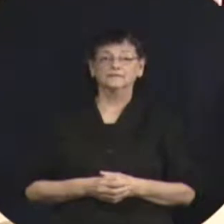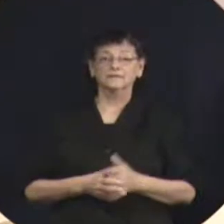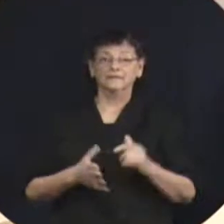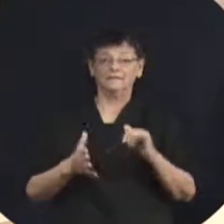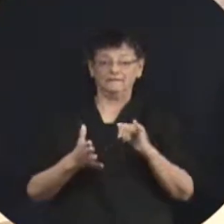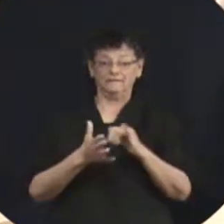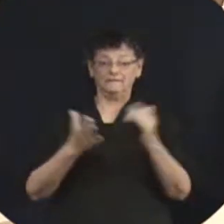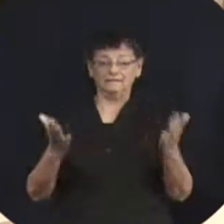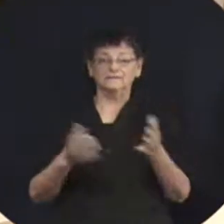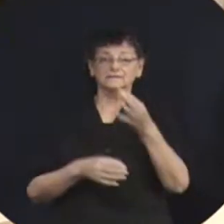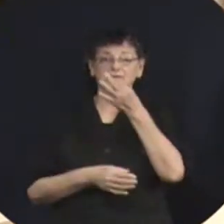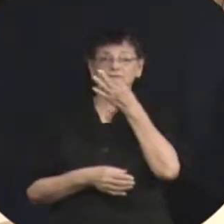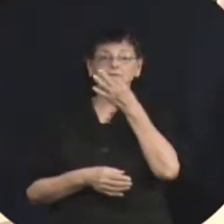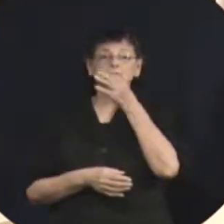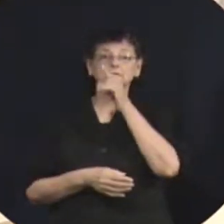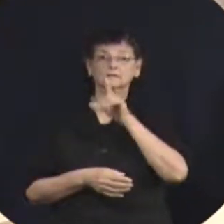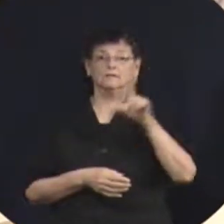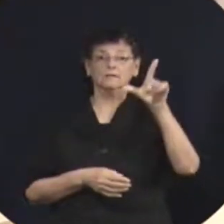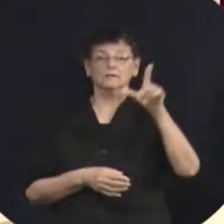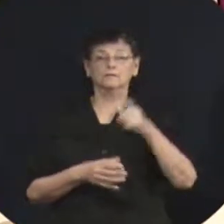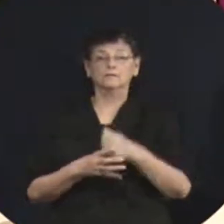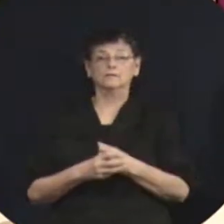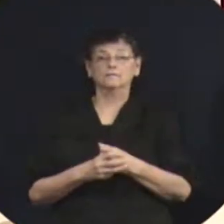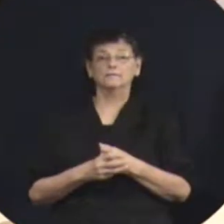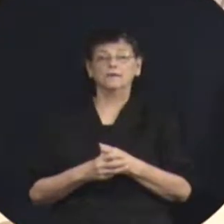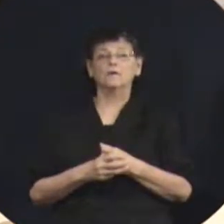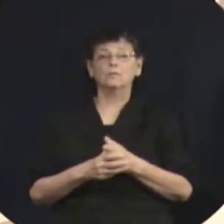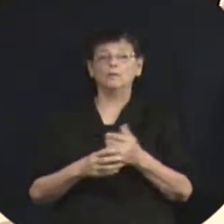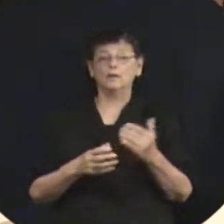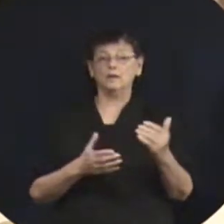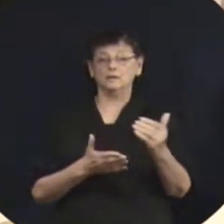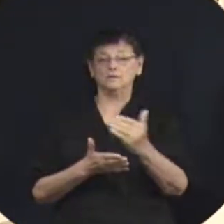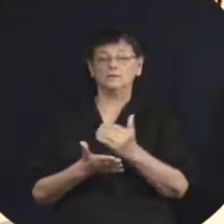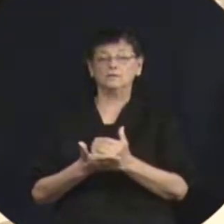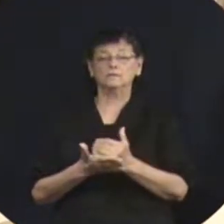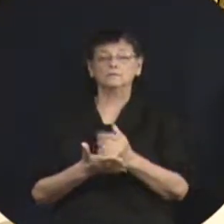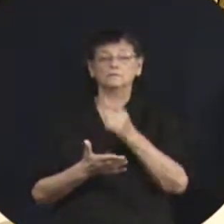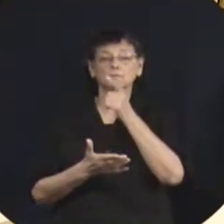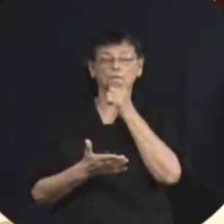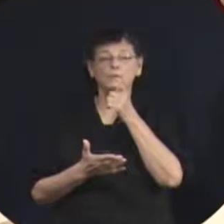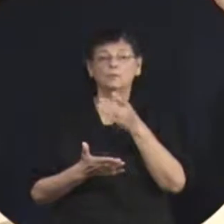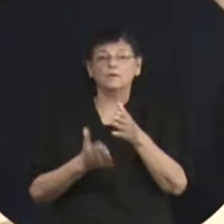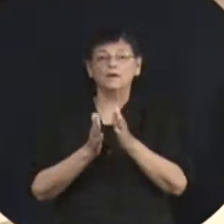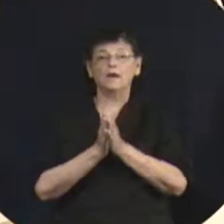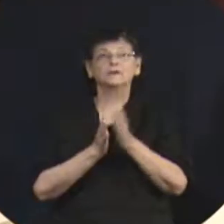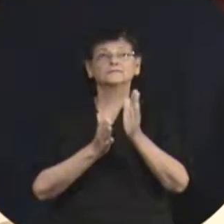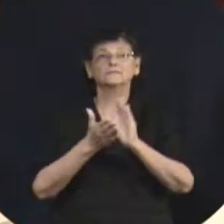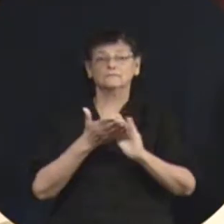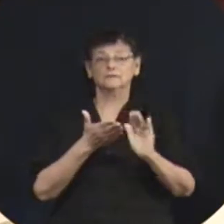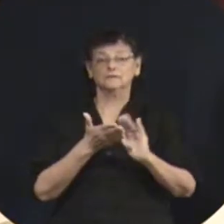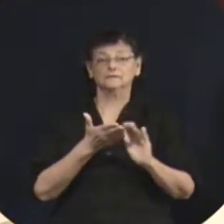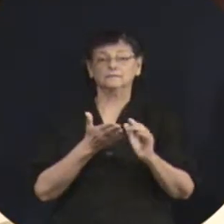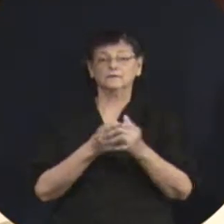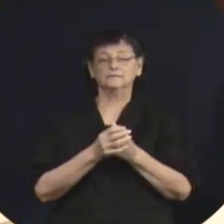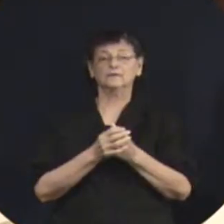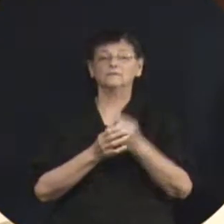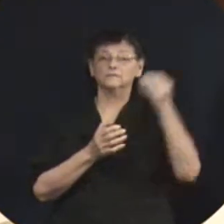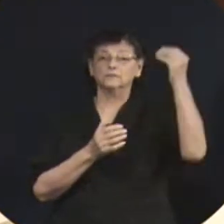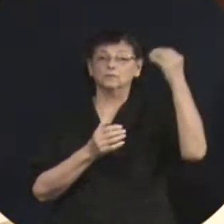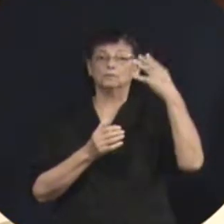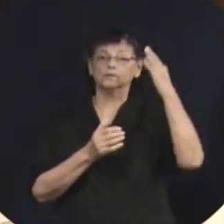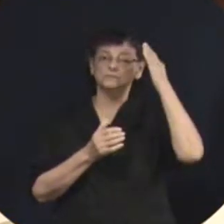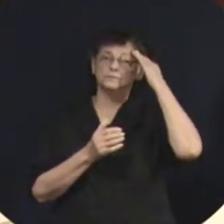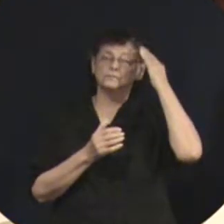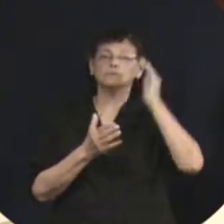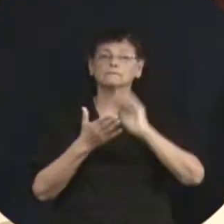Que esta Eucaristía, Señor, nos obtenga, a quienes imploramos tu perdón, la gracia de